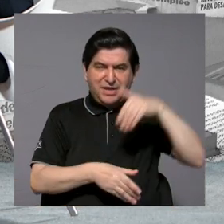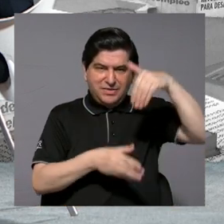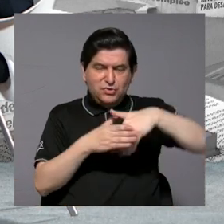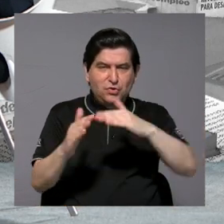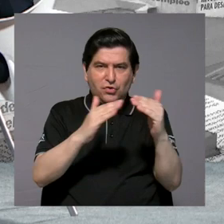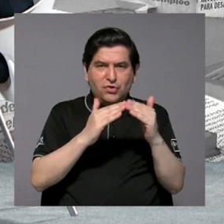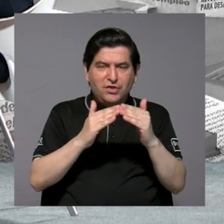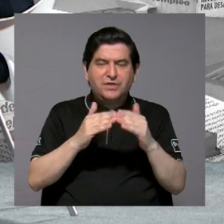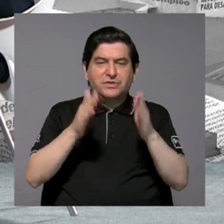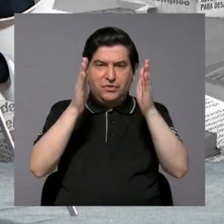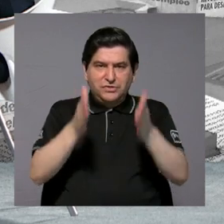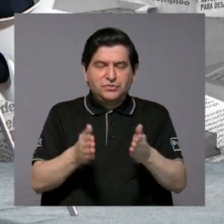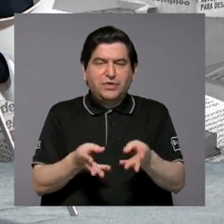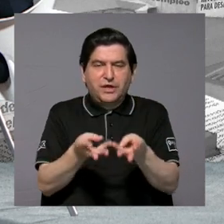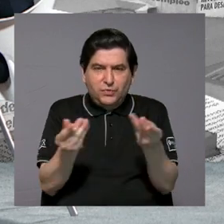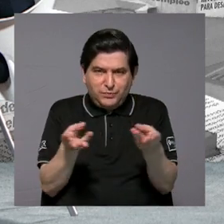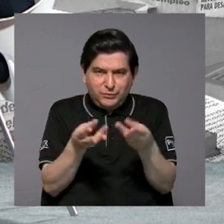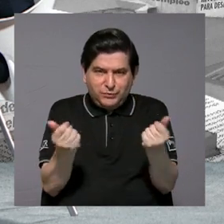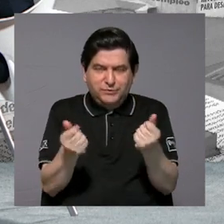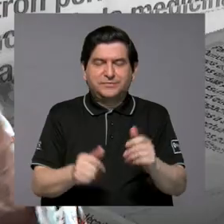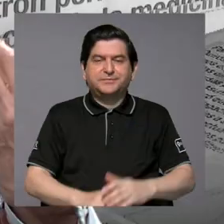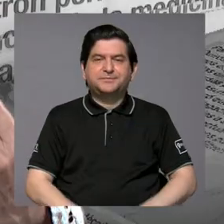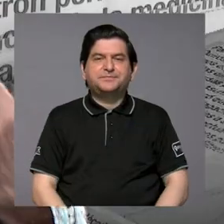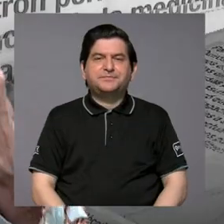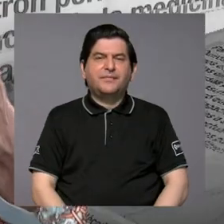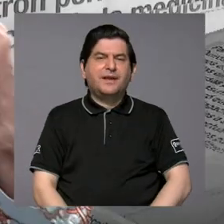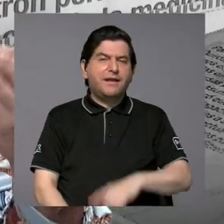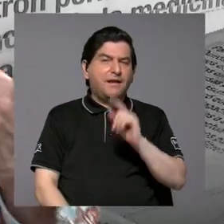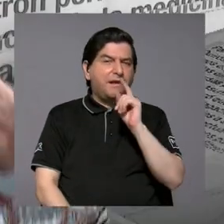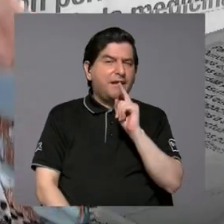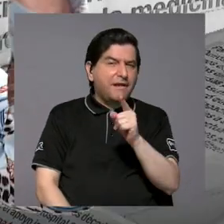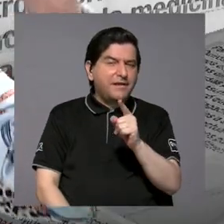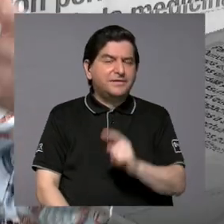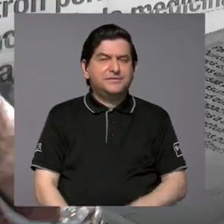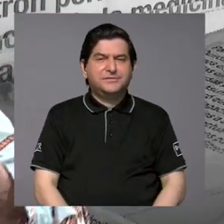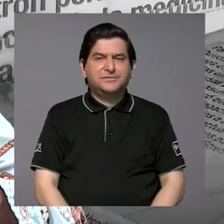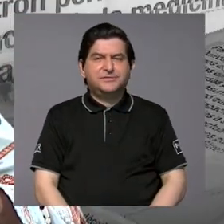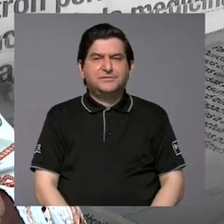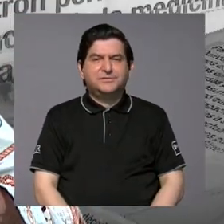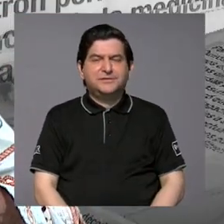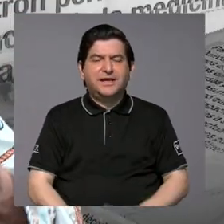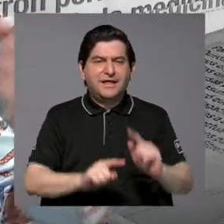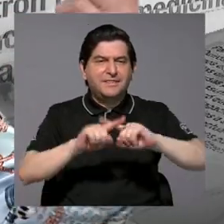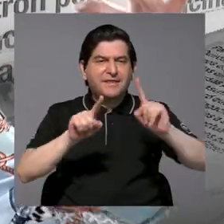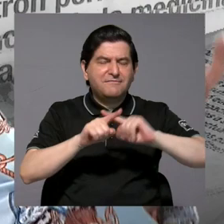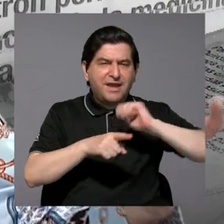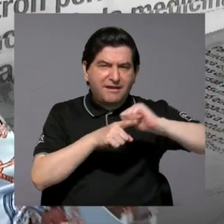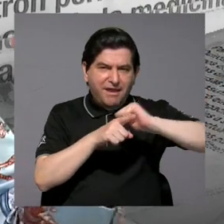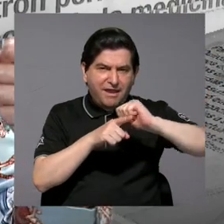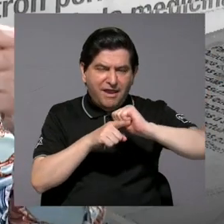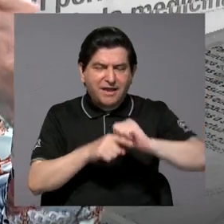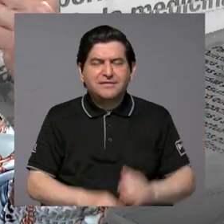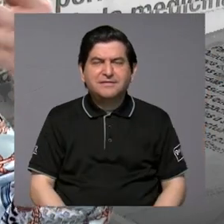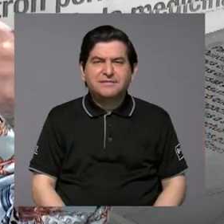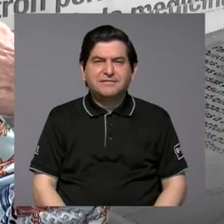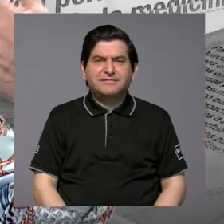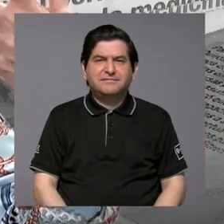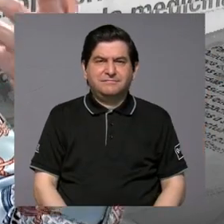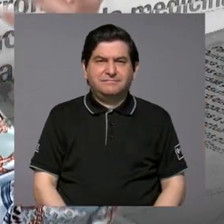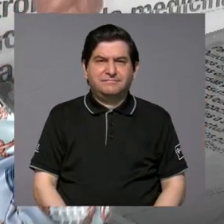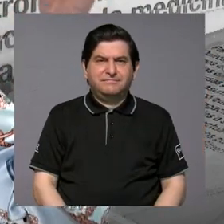ciudadanía y dentro de eso que ustedes buscan crear todas esas capacitaciones en donde